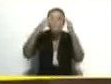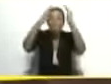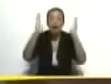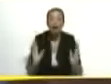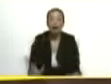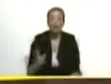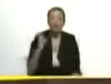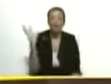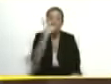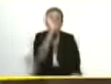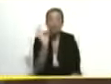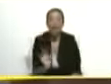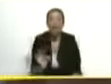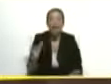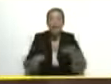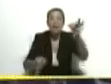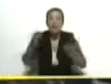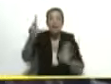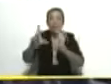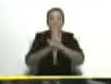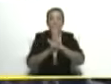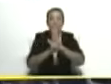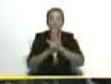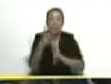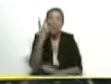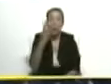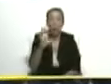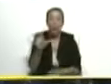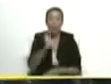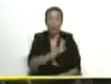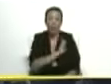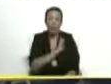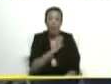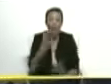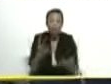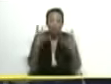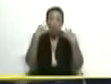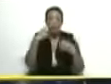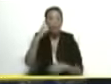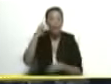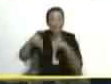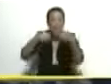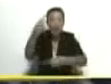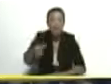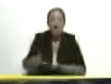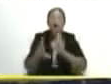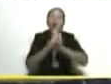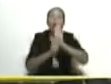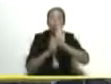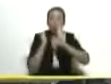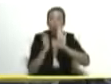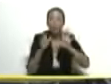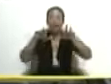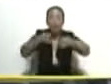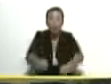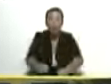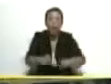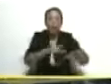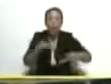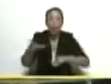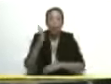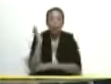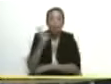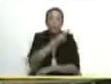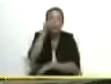Federal Legislativo, aquí donde estamos hoy, 4 de enero, y donde ustedes mañana constitucionalmente instalarán las